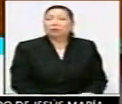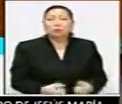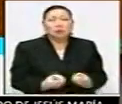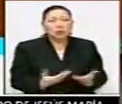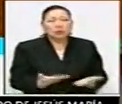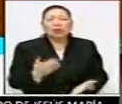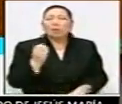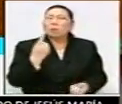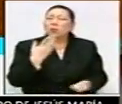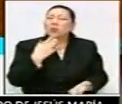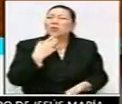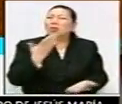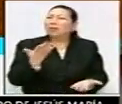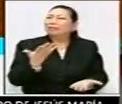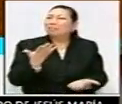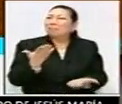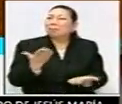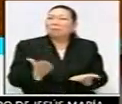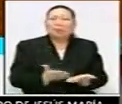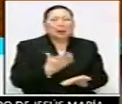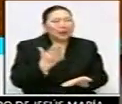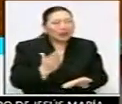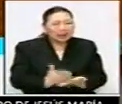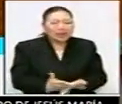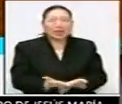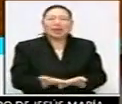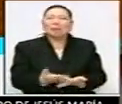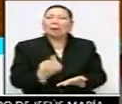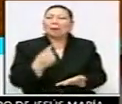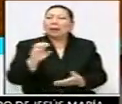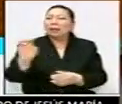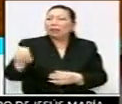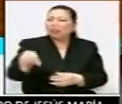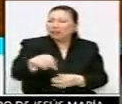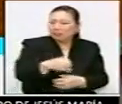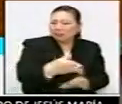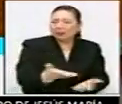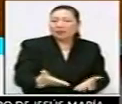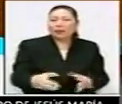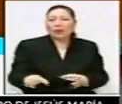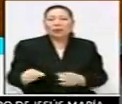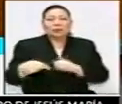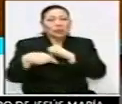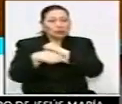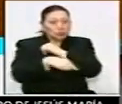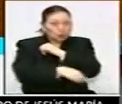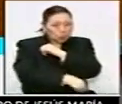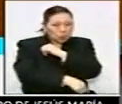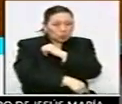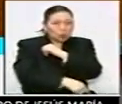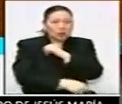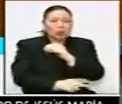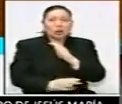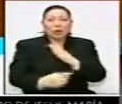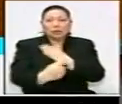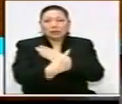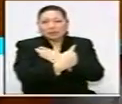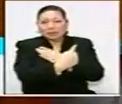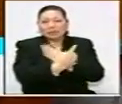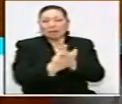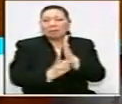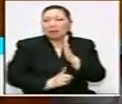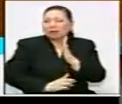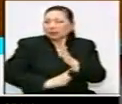pedidos y demandas prioritarias para nuestros pueblos. Lo hace el sur, lo hace el oriente, lo hace el